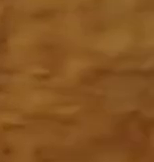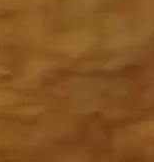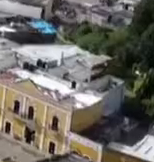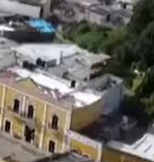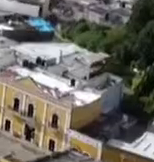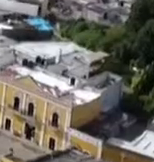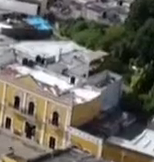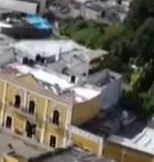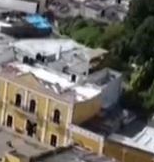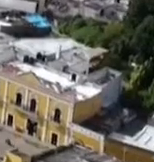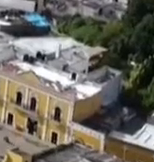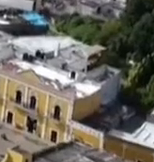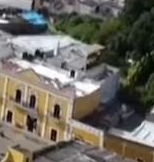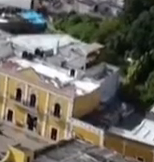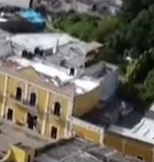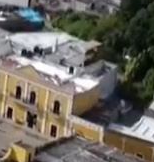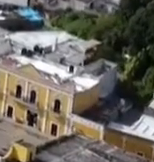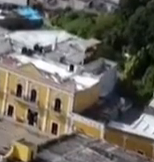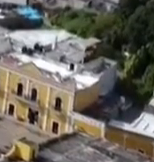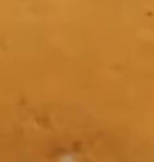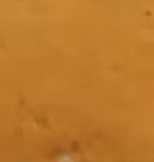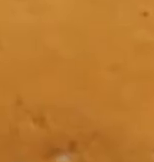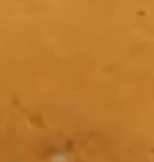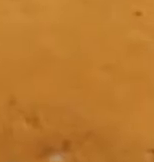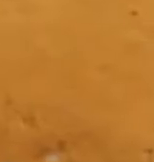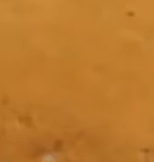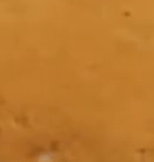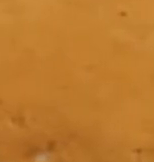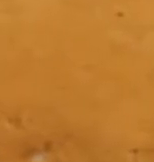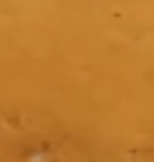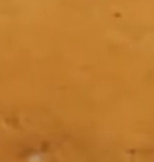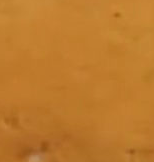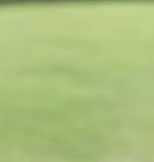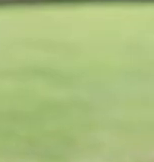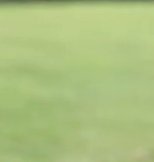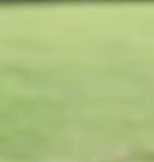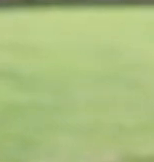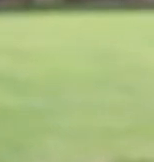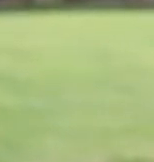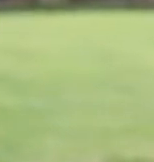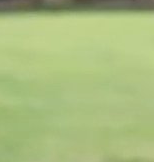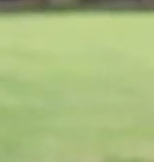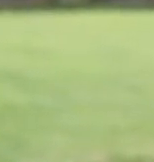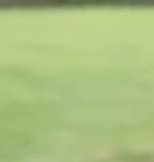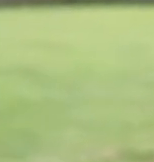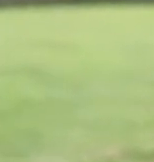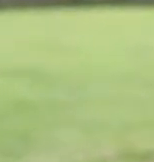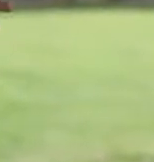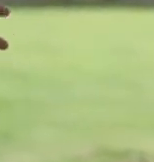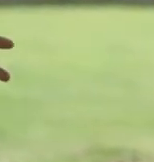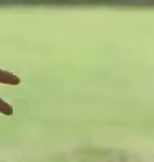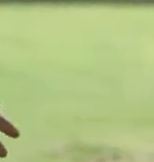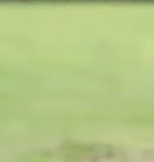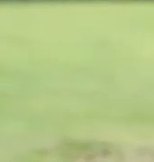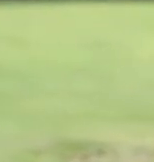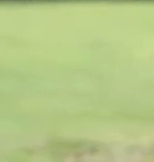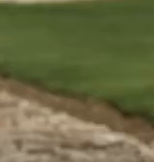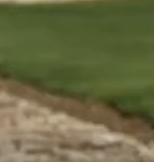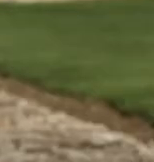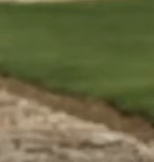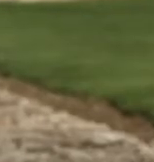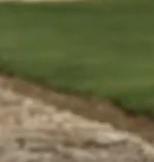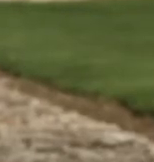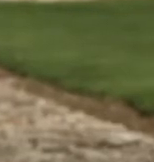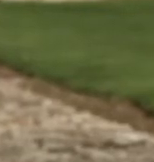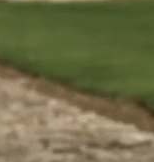miedo, donde se nos respete, donde podamos cumplir nuestros sueños y nuestra sabiduría